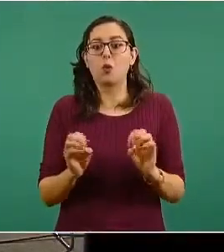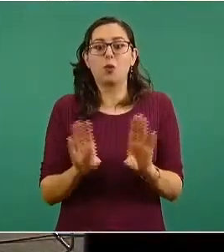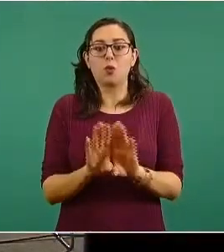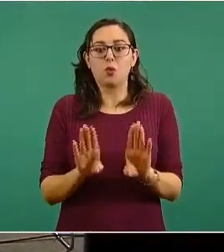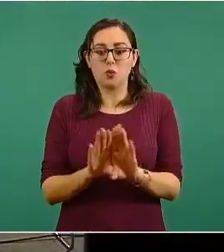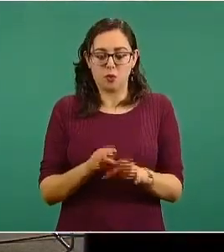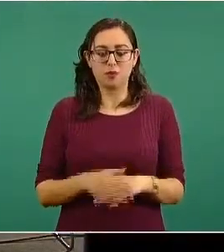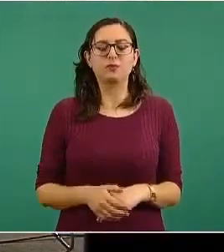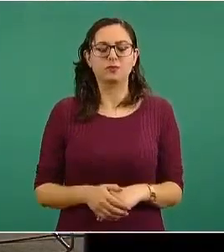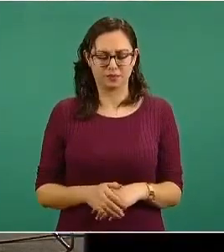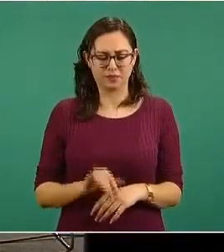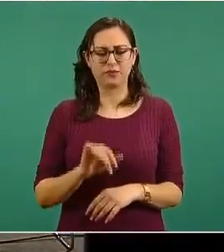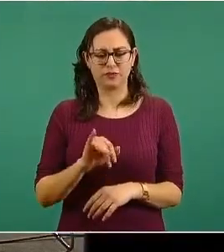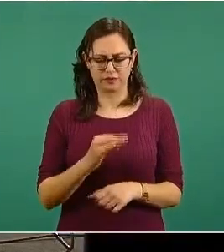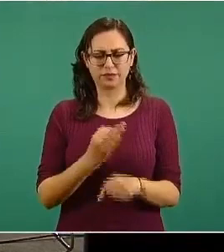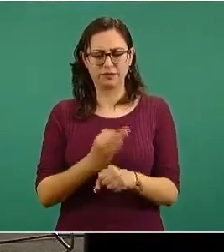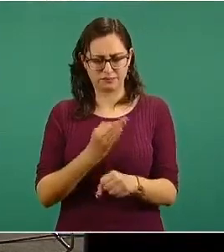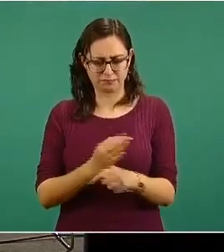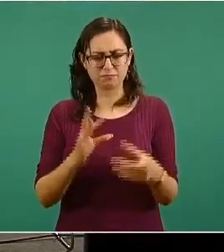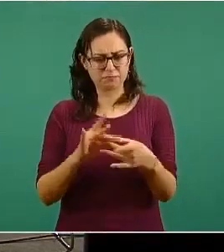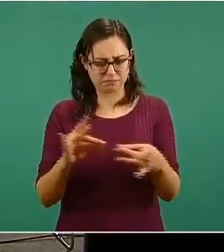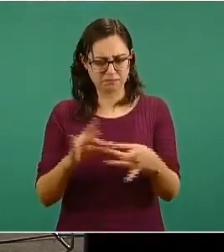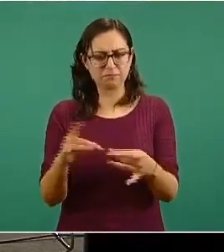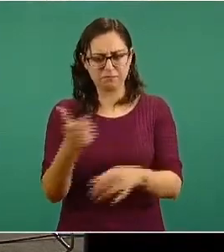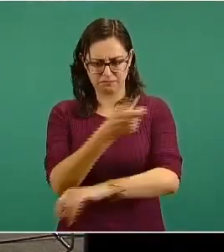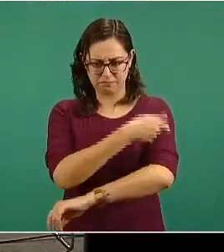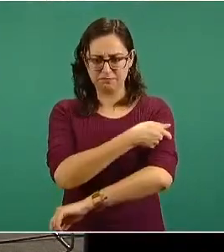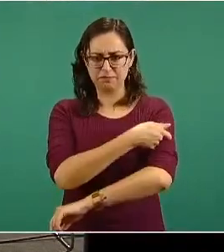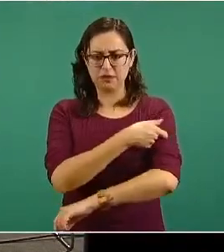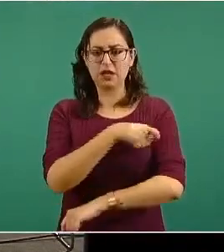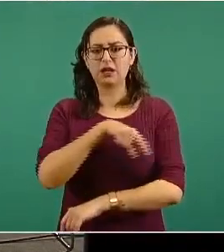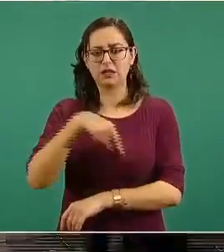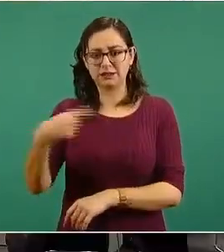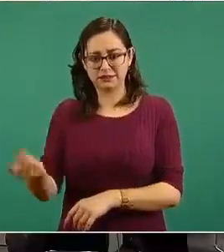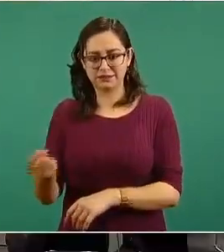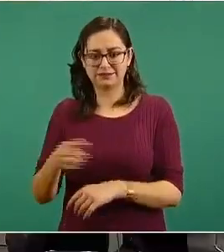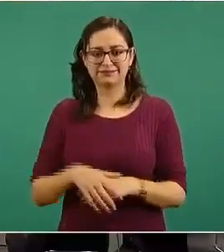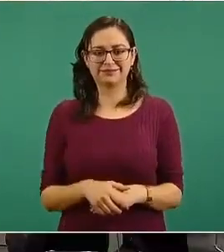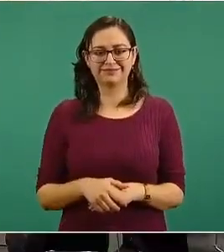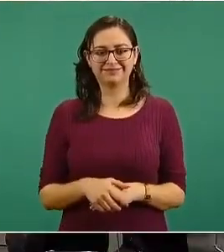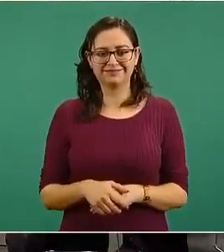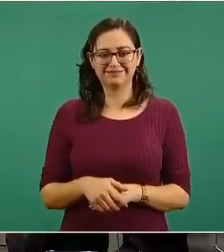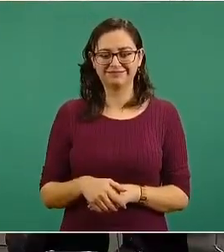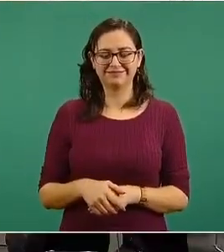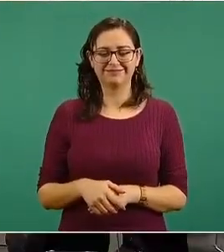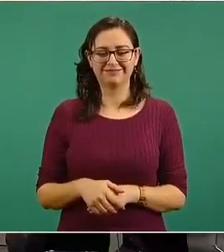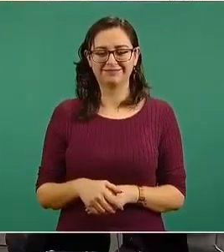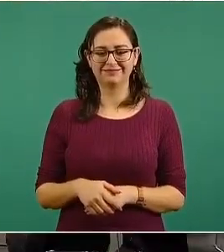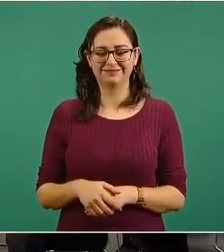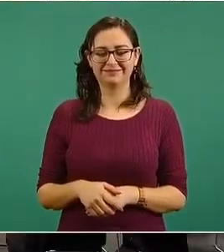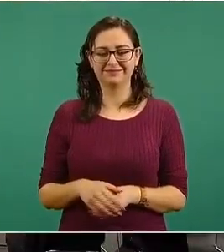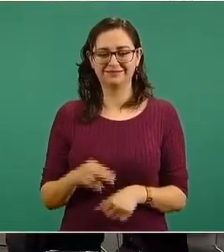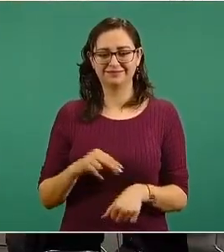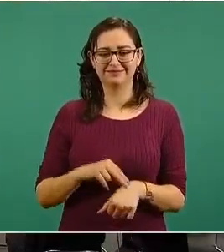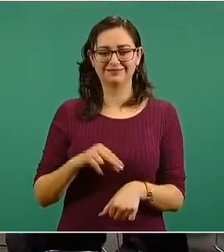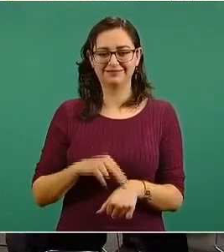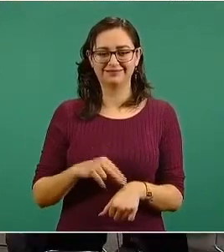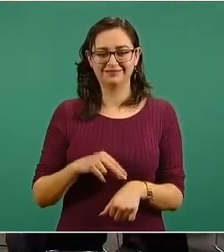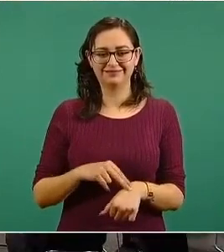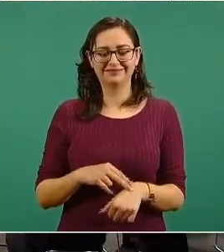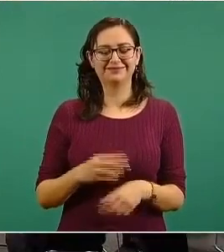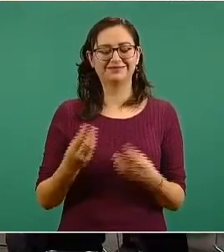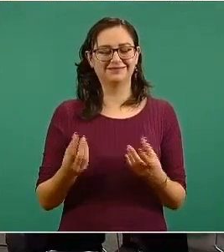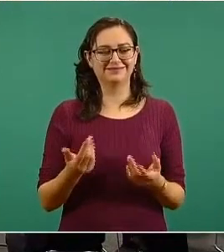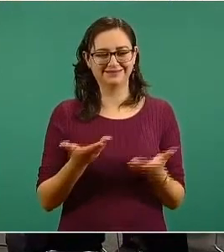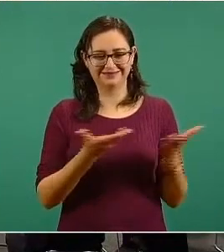ahorita de vacunas. De la semáforo le hablará nuestro semaforista. Muchas gracias, doctor, gracias por la